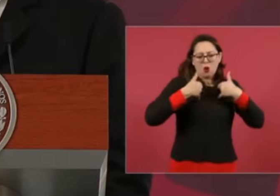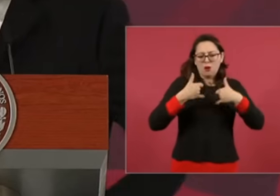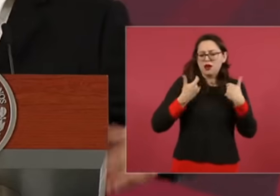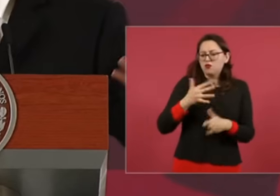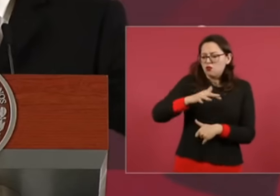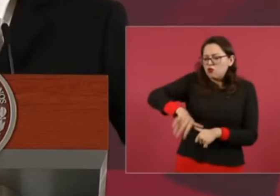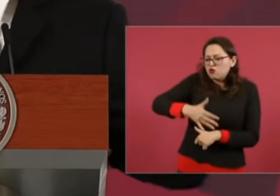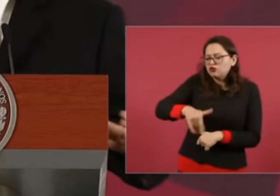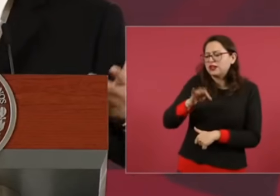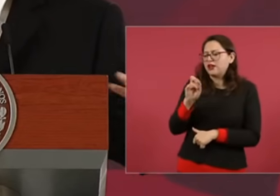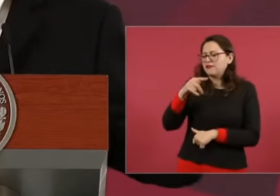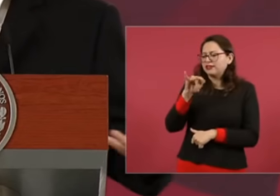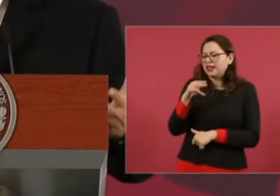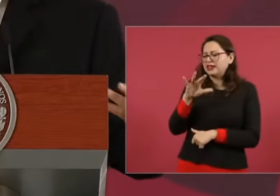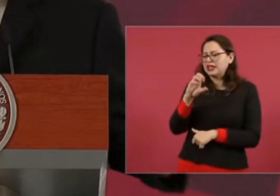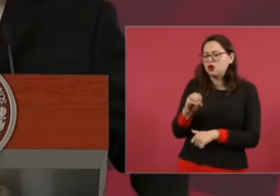¿Qué está pasando?